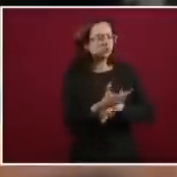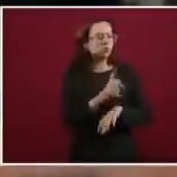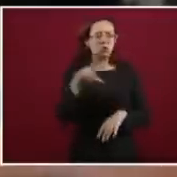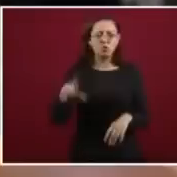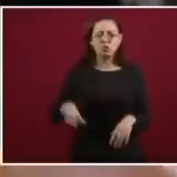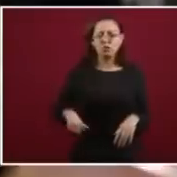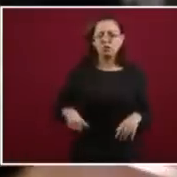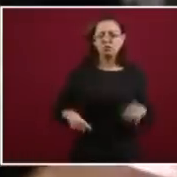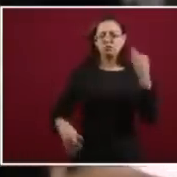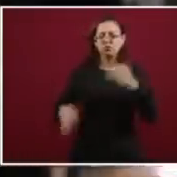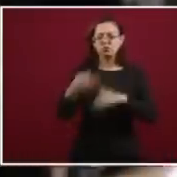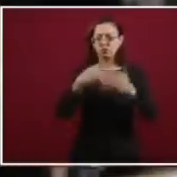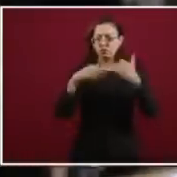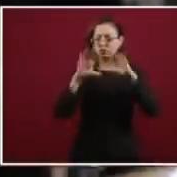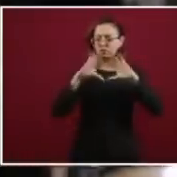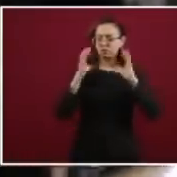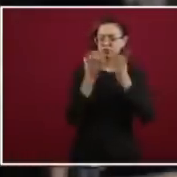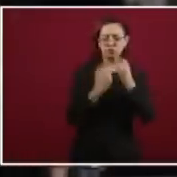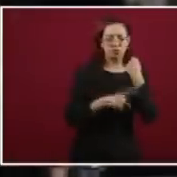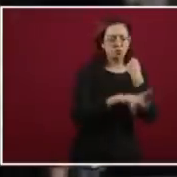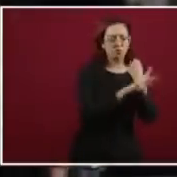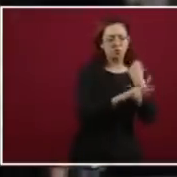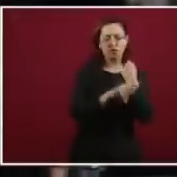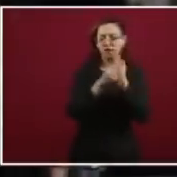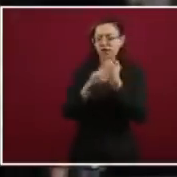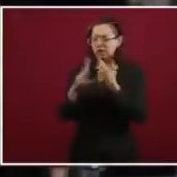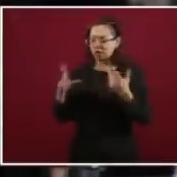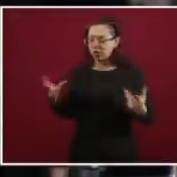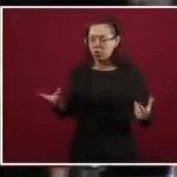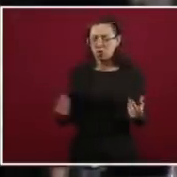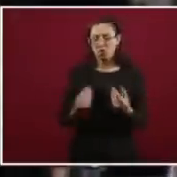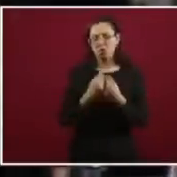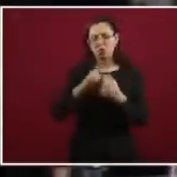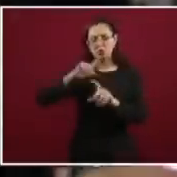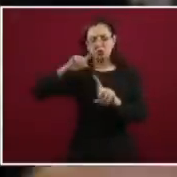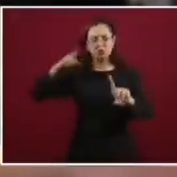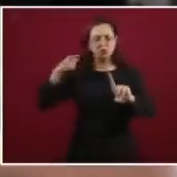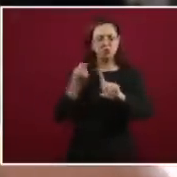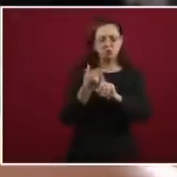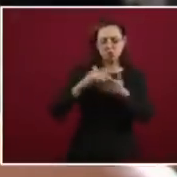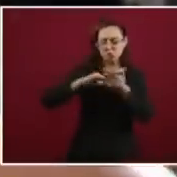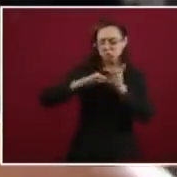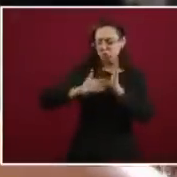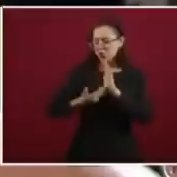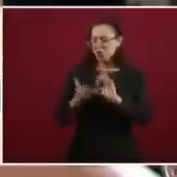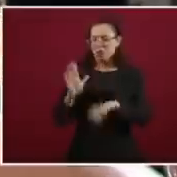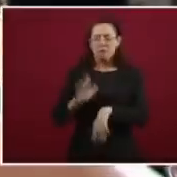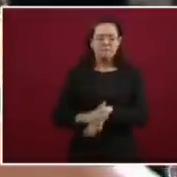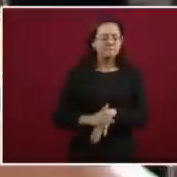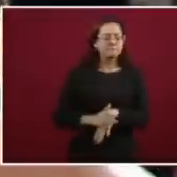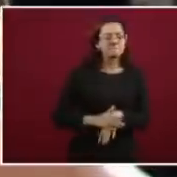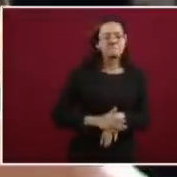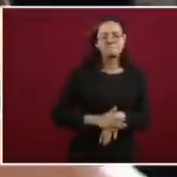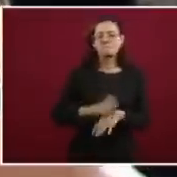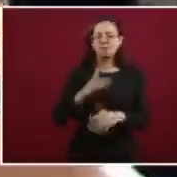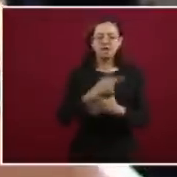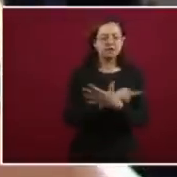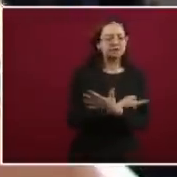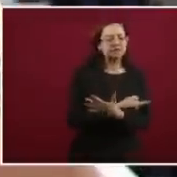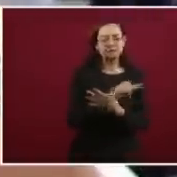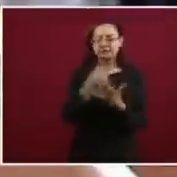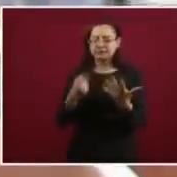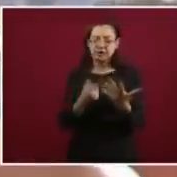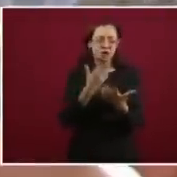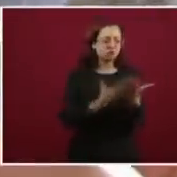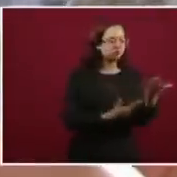global para atender como se está planteando aquí con una estrategia con muchas aristas y muchas